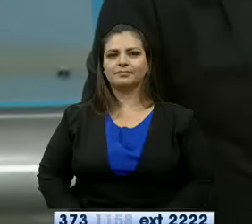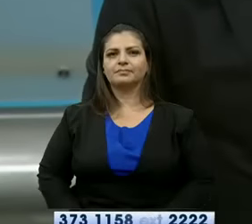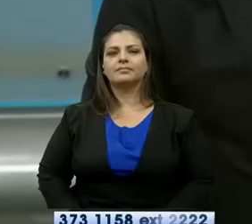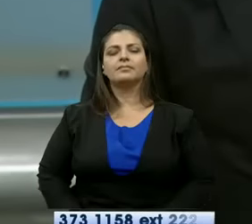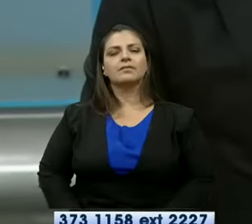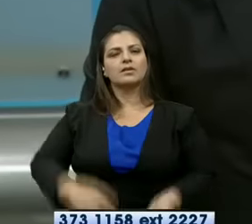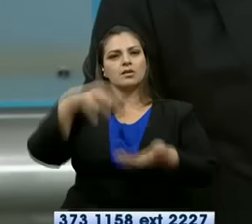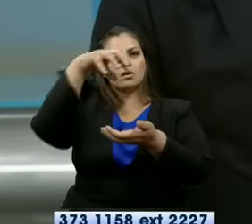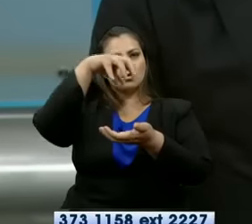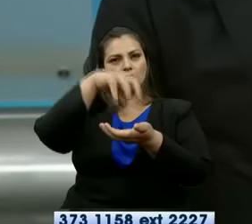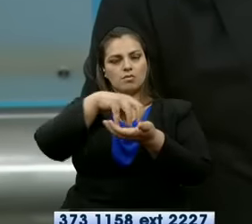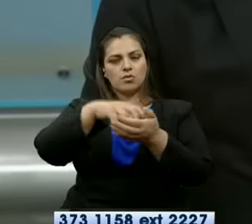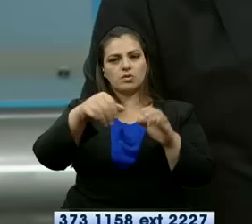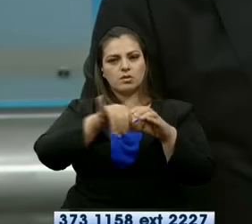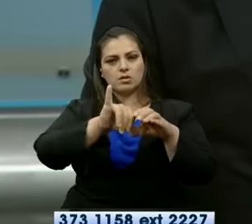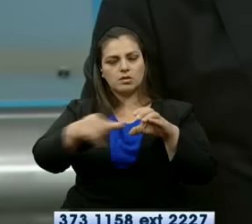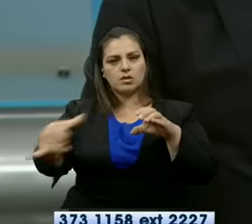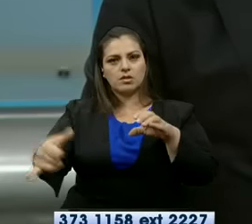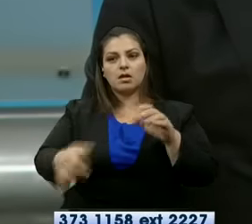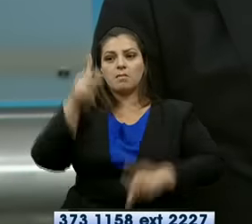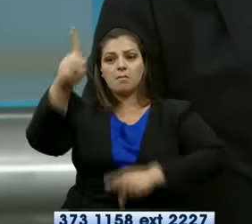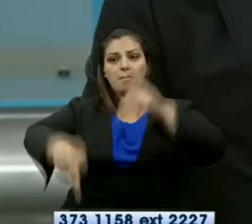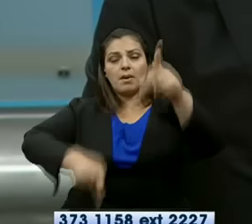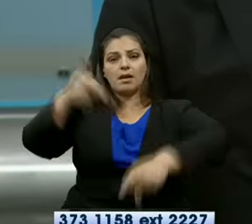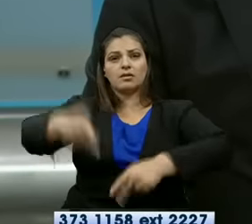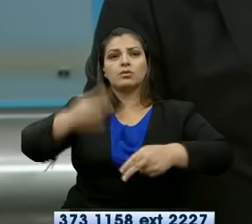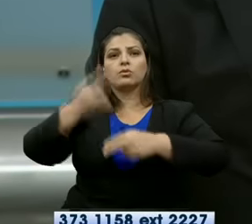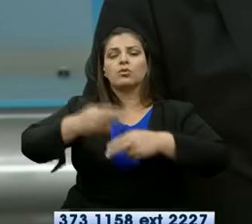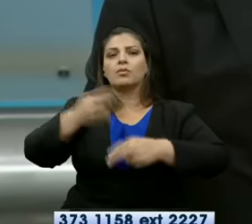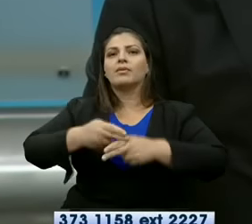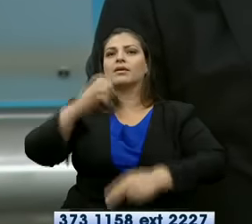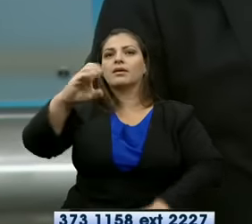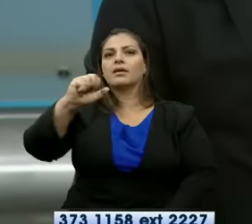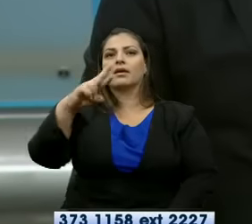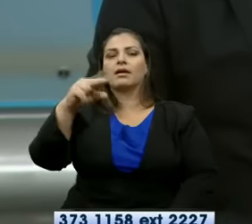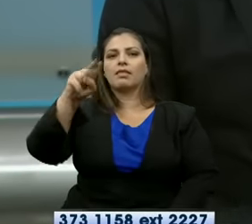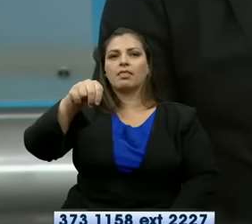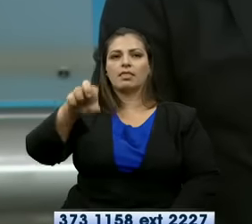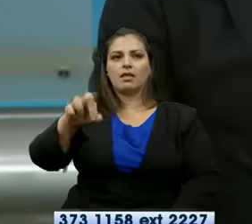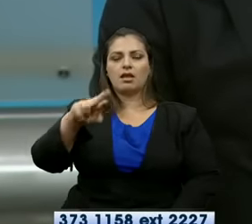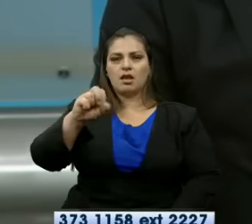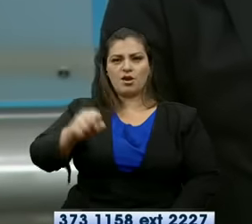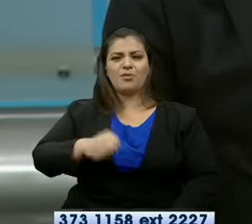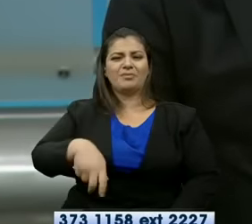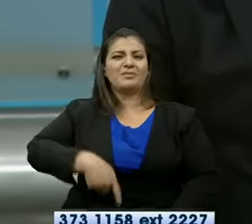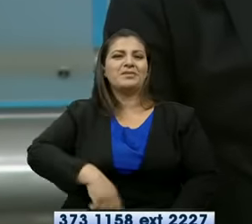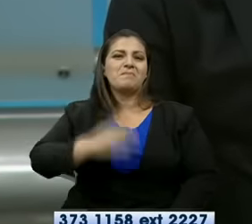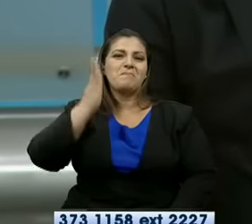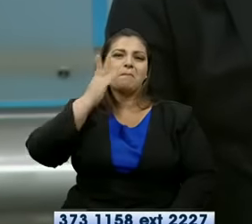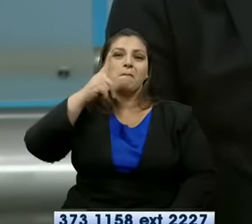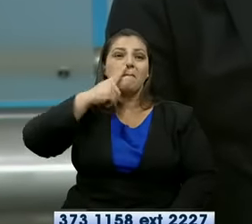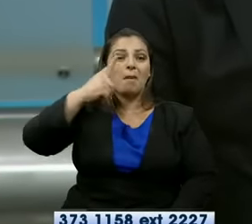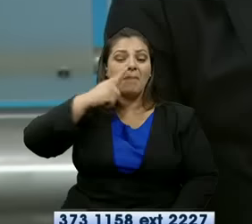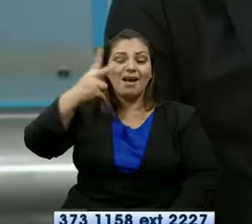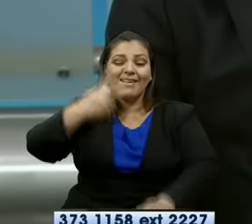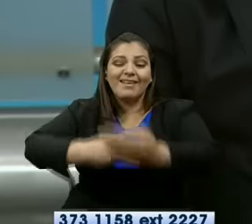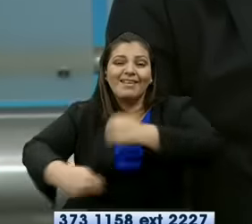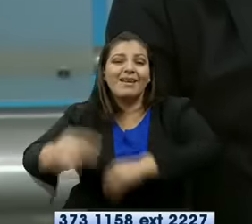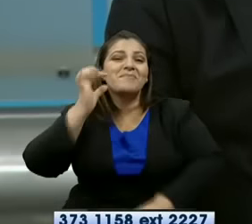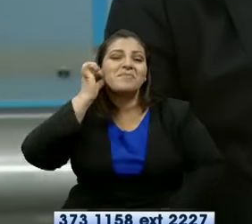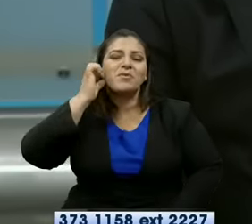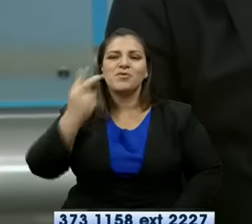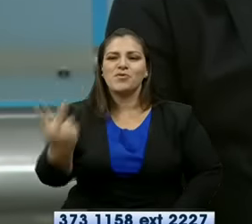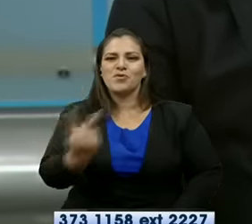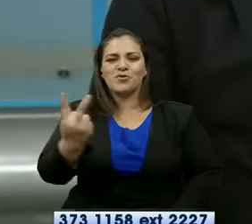Un padre y su hija murieron ahogados en la playa de Punta Carnero en la provincia de Santa Elena. Según datos de la investigación, la joven mujer habría sido embestida